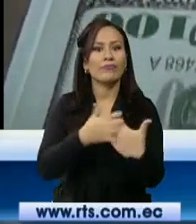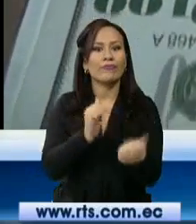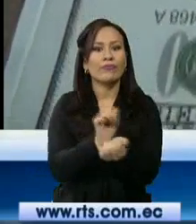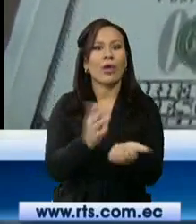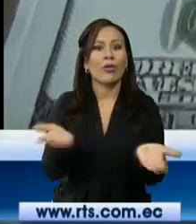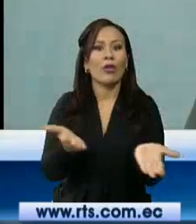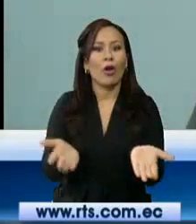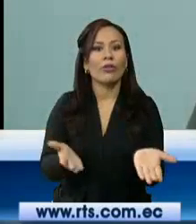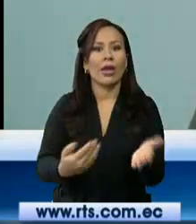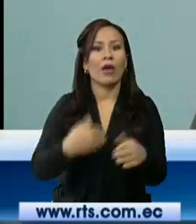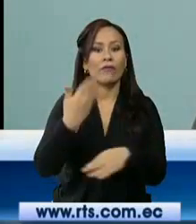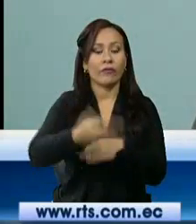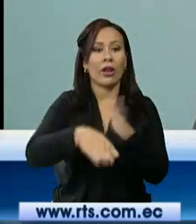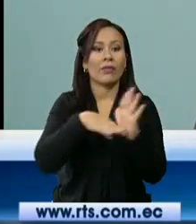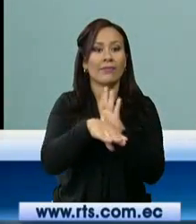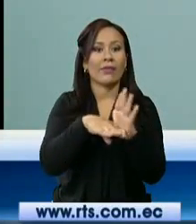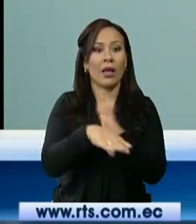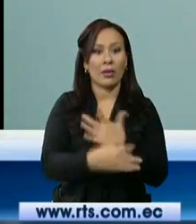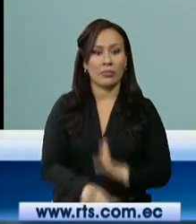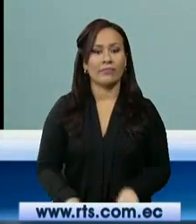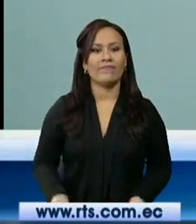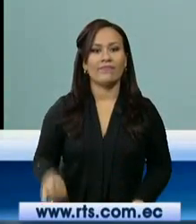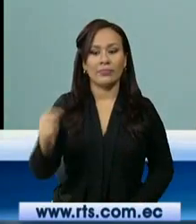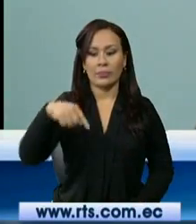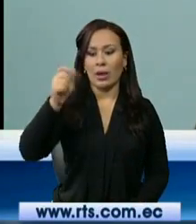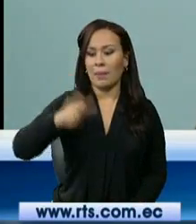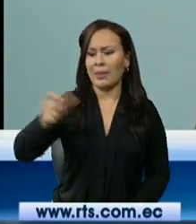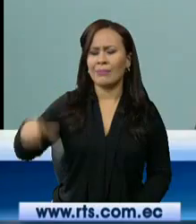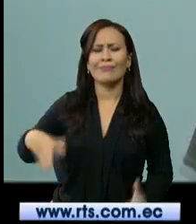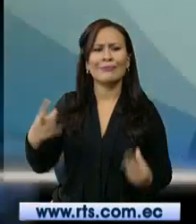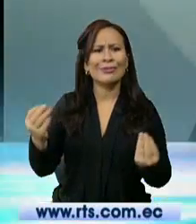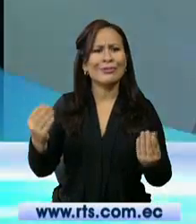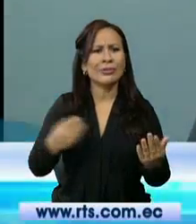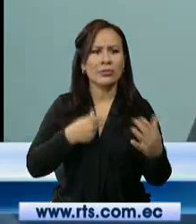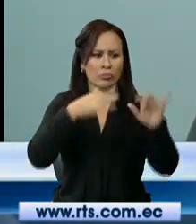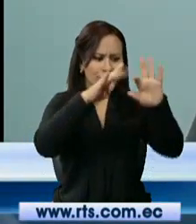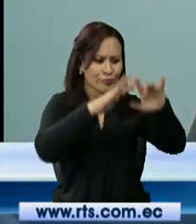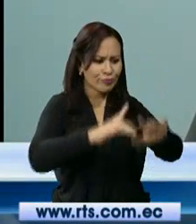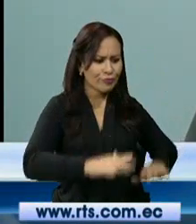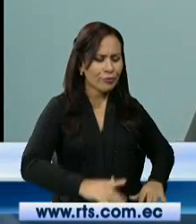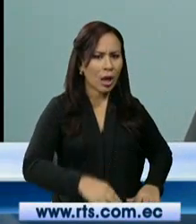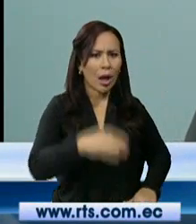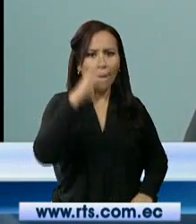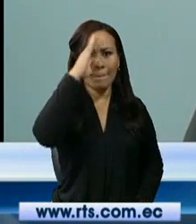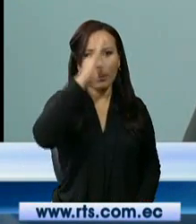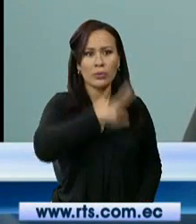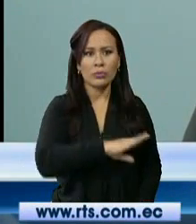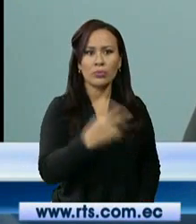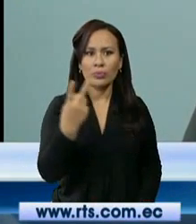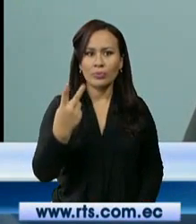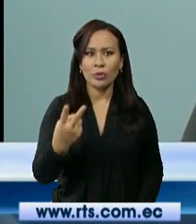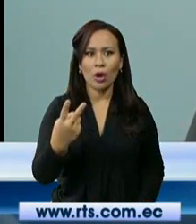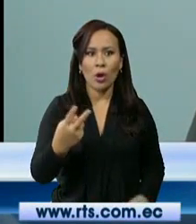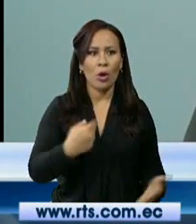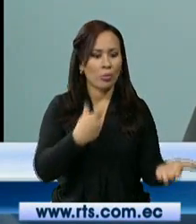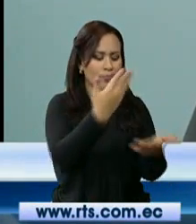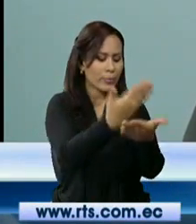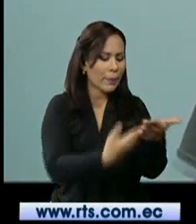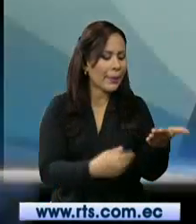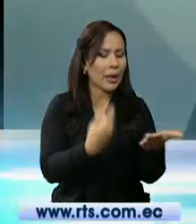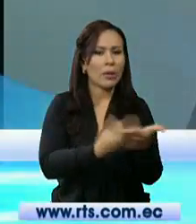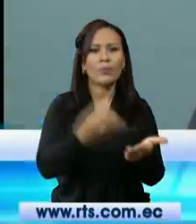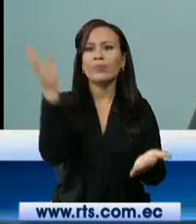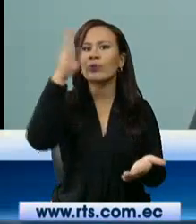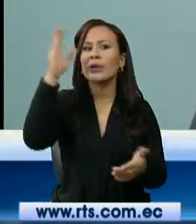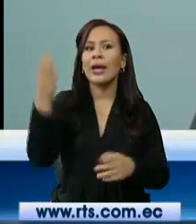entidades bancarias. Aparte de que tenían antecedentes, varios antecedentes por estas causas, tienen dos boletas vigentes de captura, pues del juzgado de